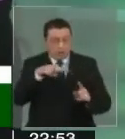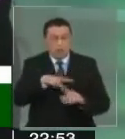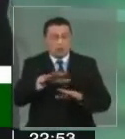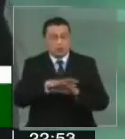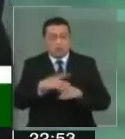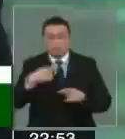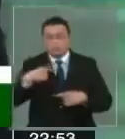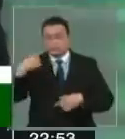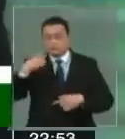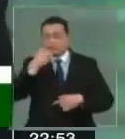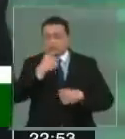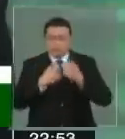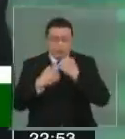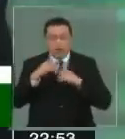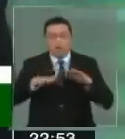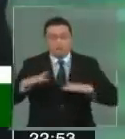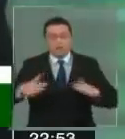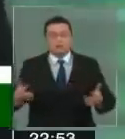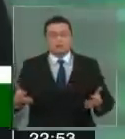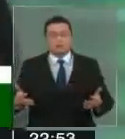mirarnos a nosotros mismos.